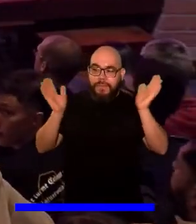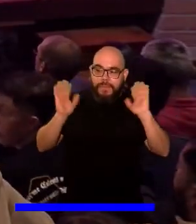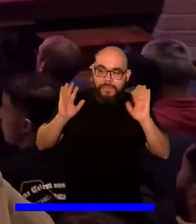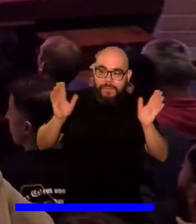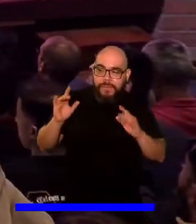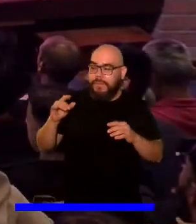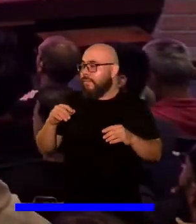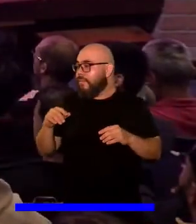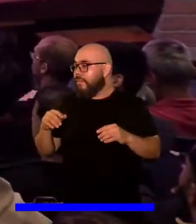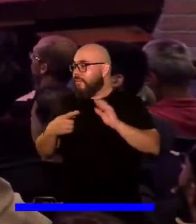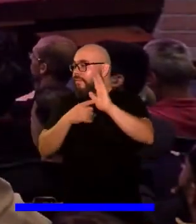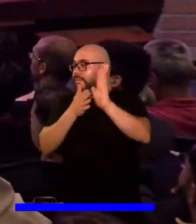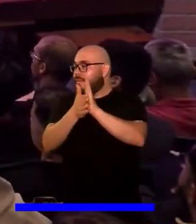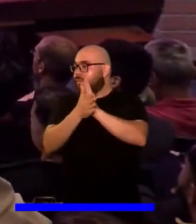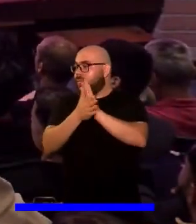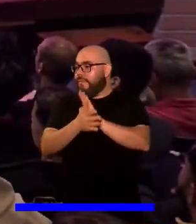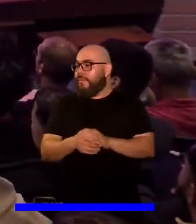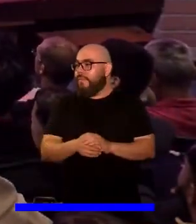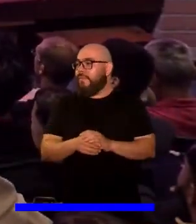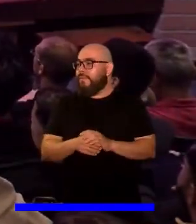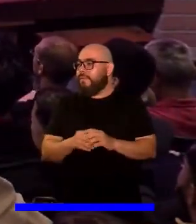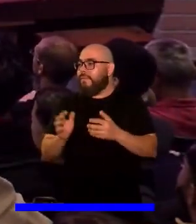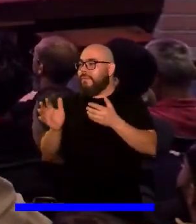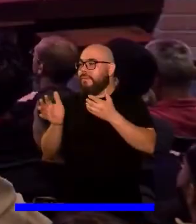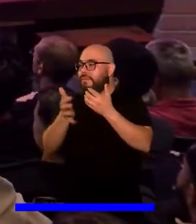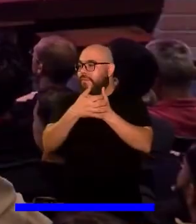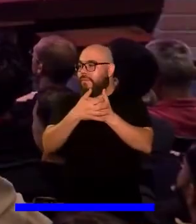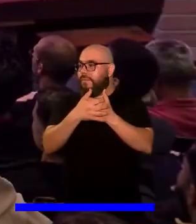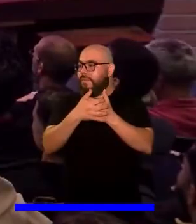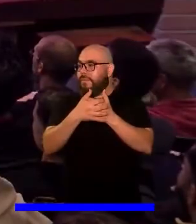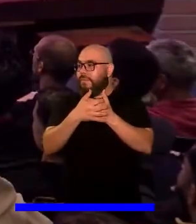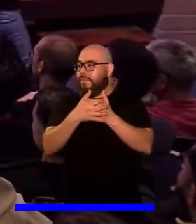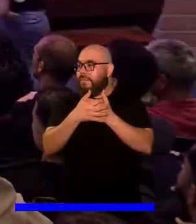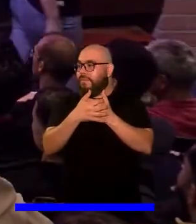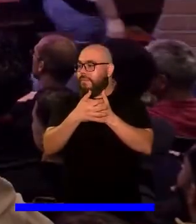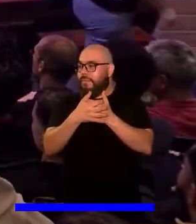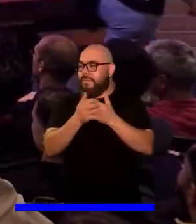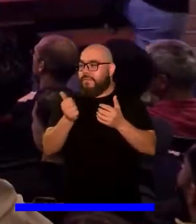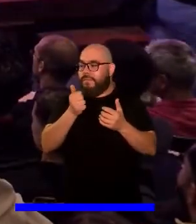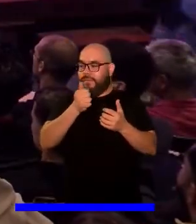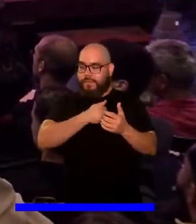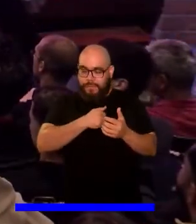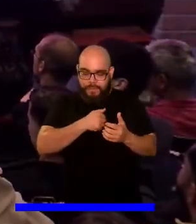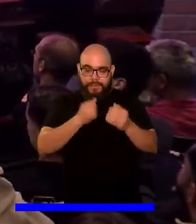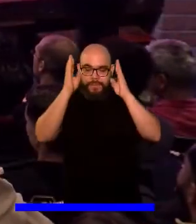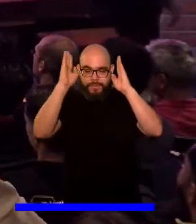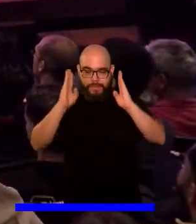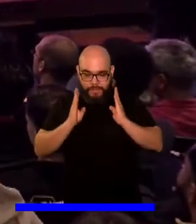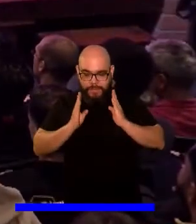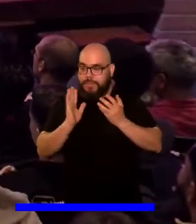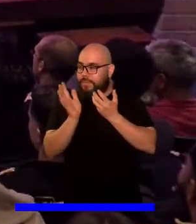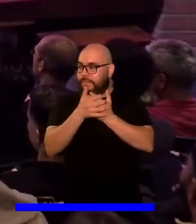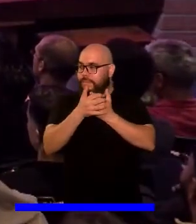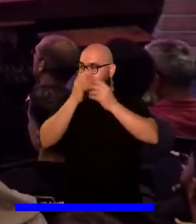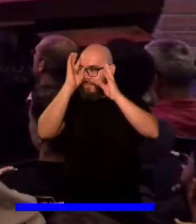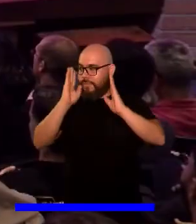había levantado la mano primero. Es la capa de atención. A ver, ponen atención. La voy a valer, es la capa ¿La va a de valer? autoatención, el mecanismo de autoatención, pero sí,